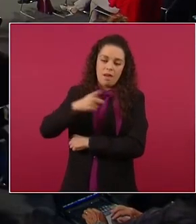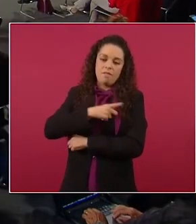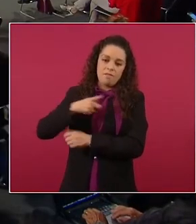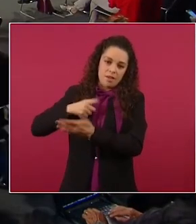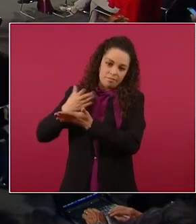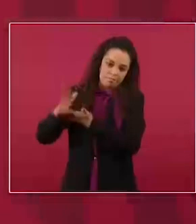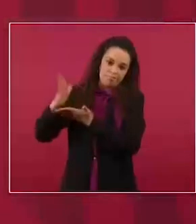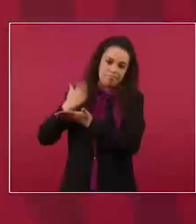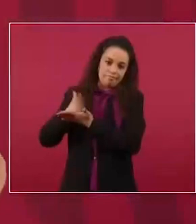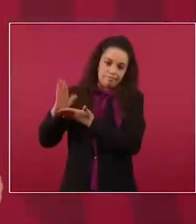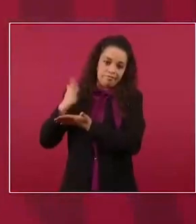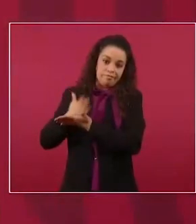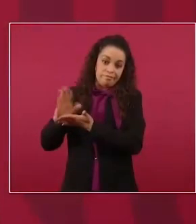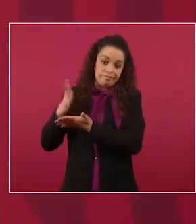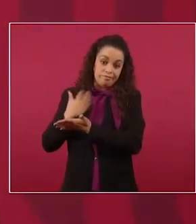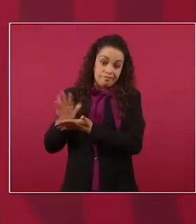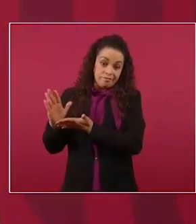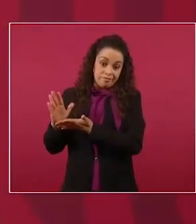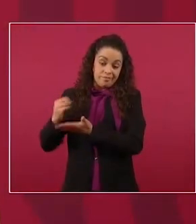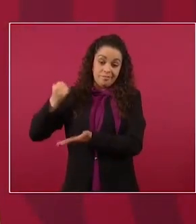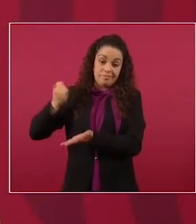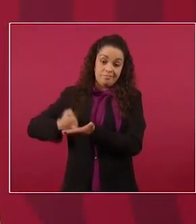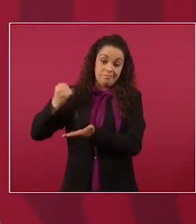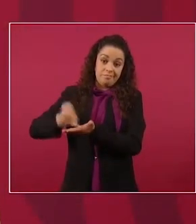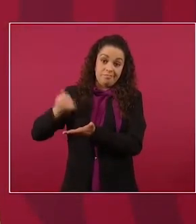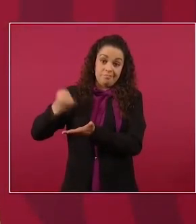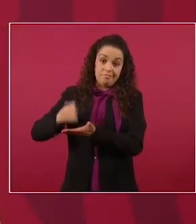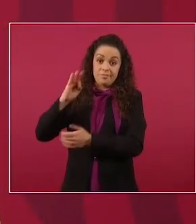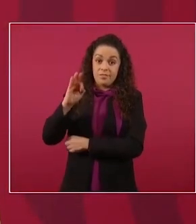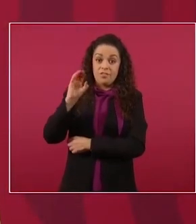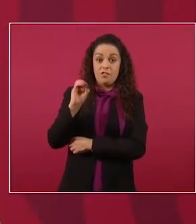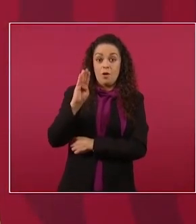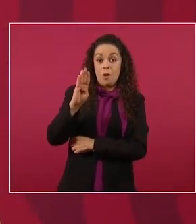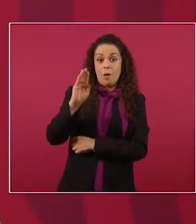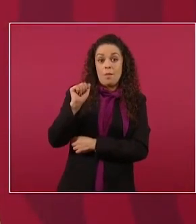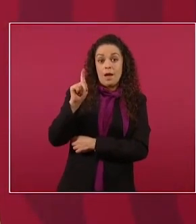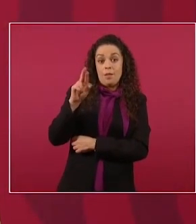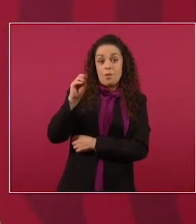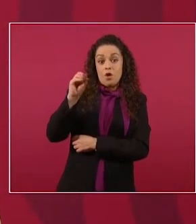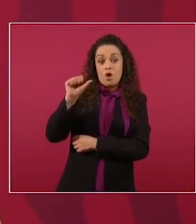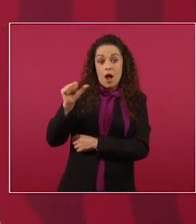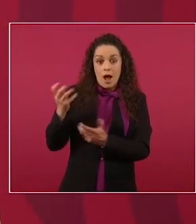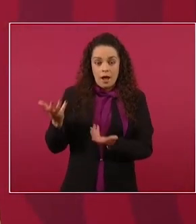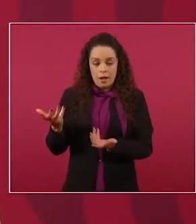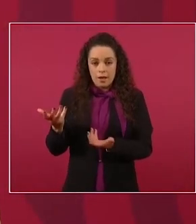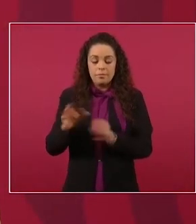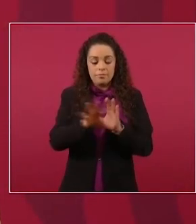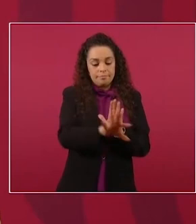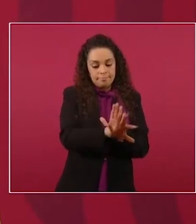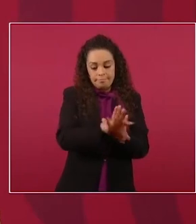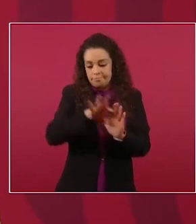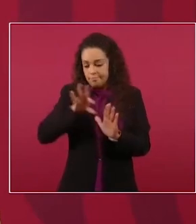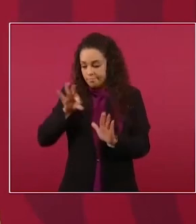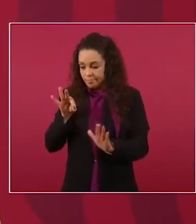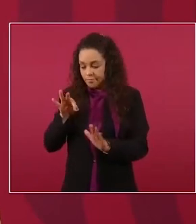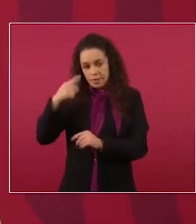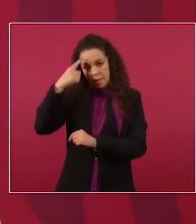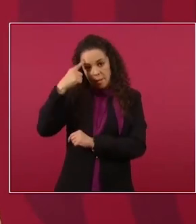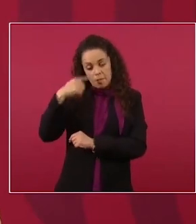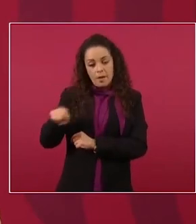pagar los intereses del FOBAPROA, y hay que